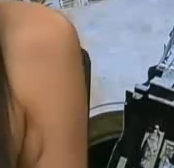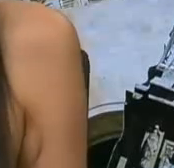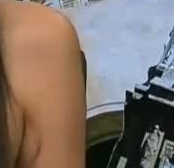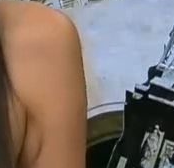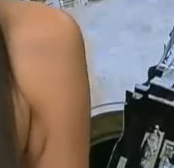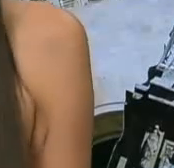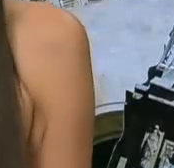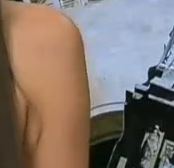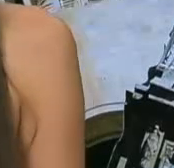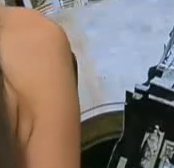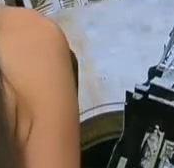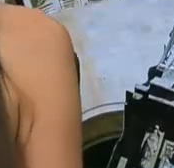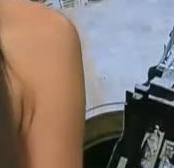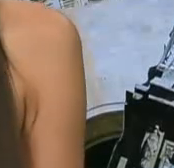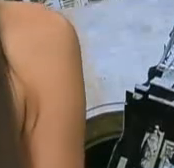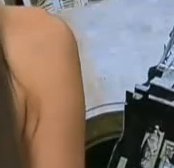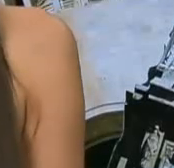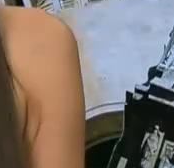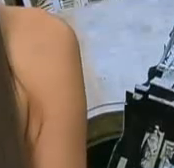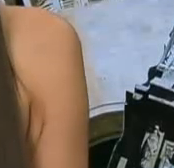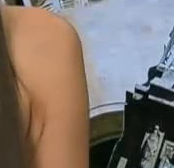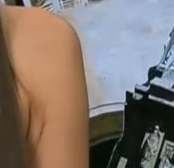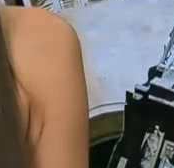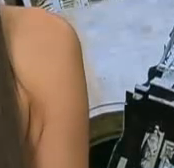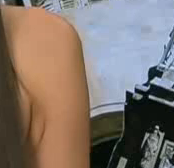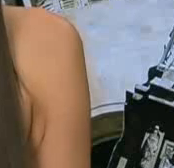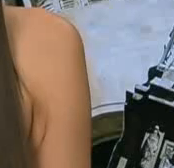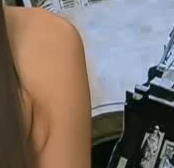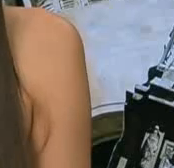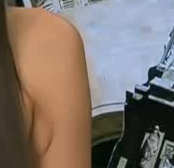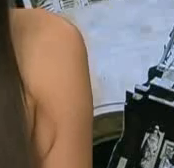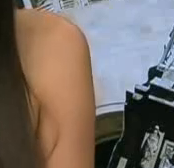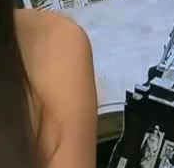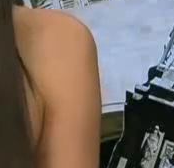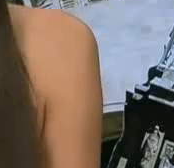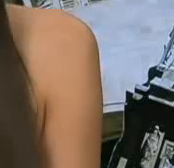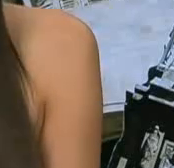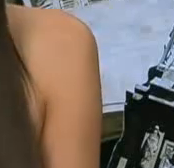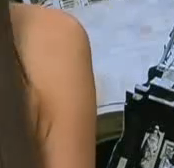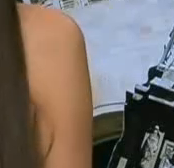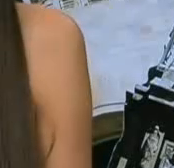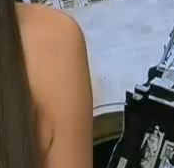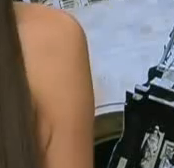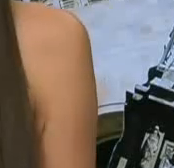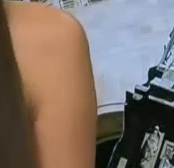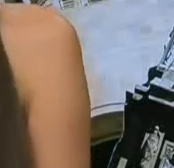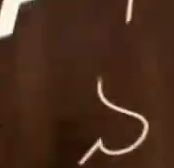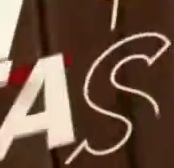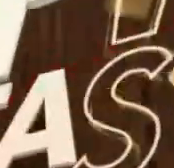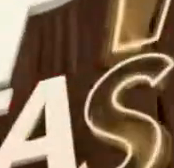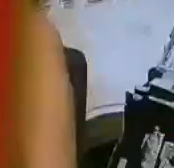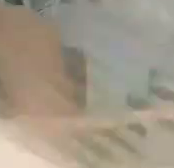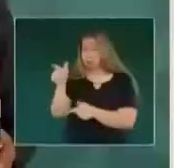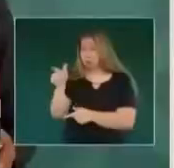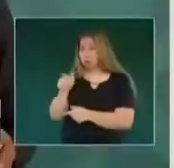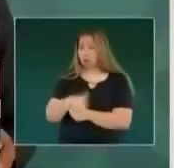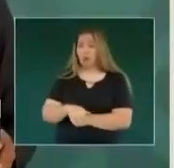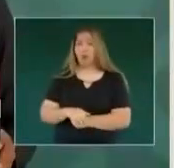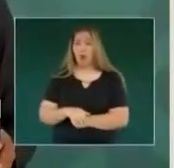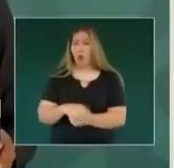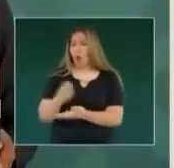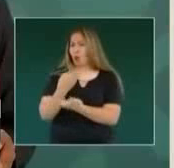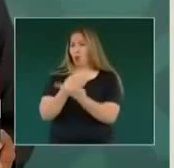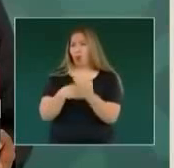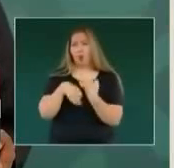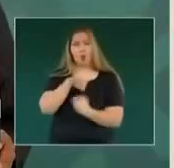el presidente Andrés Manuel López Obrador mencionó lo siguiente en esta mañanera, por supuesto, hoy. Vamos a escuchar. Adelante.